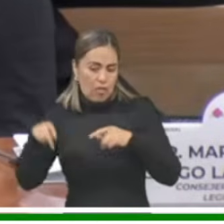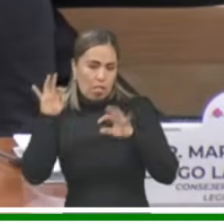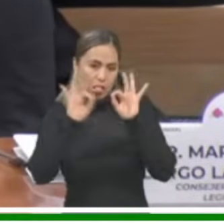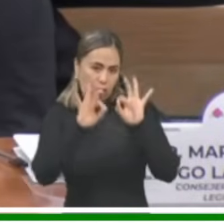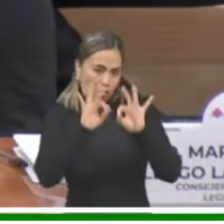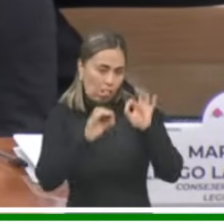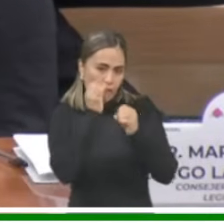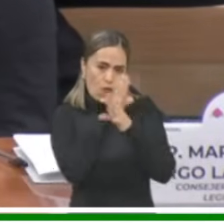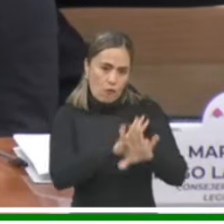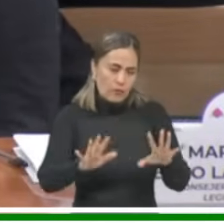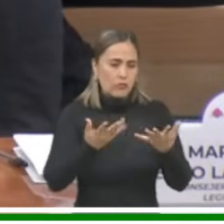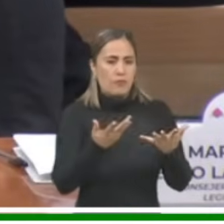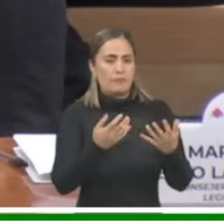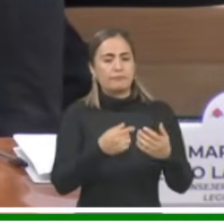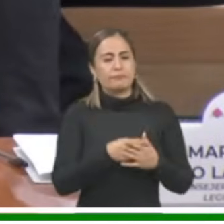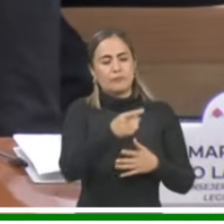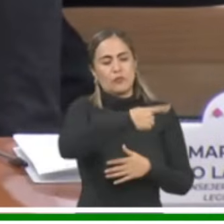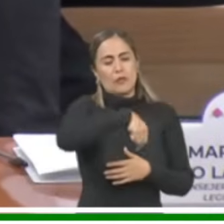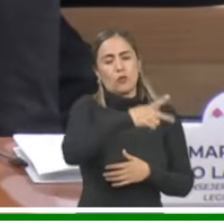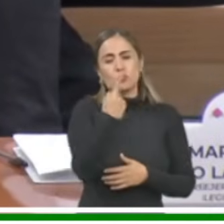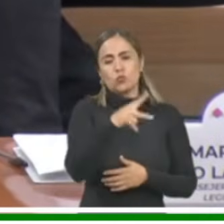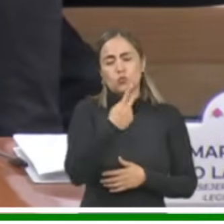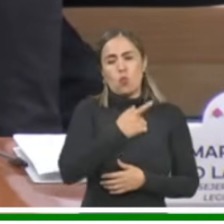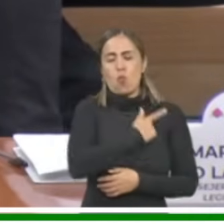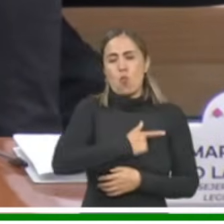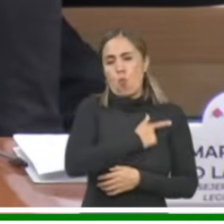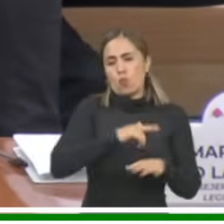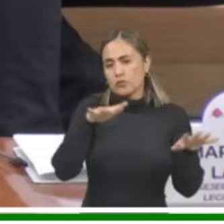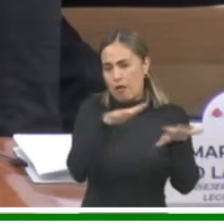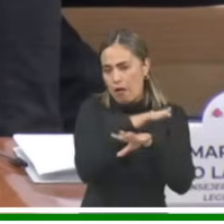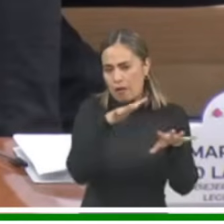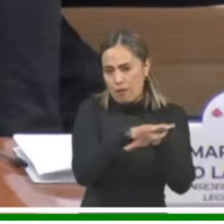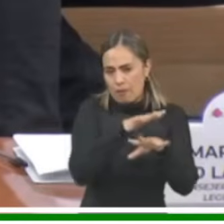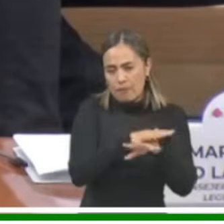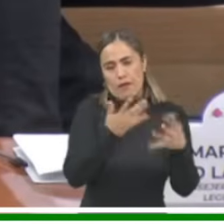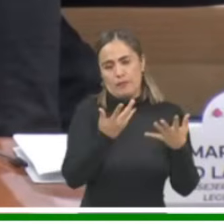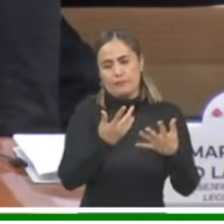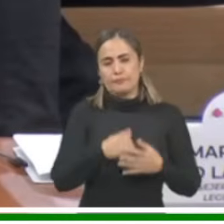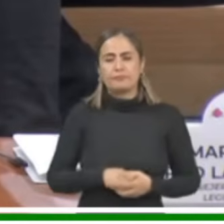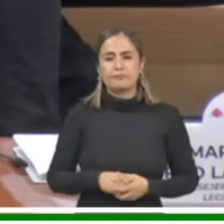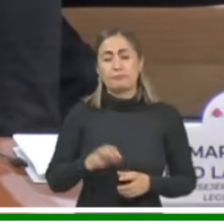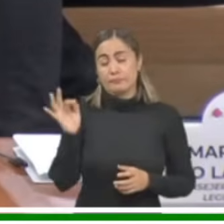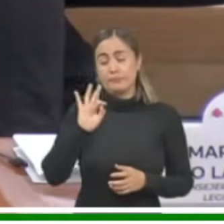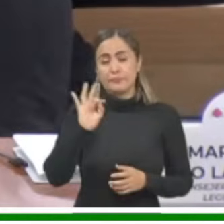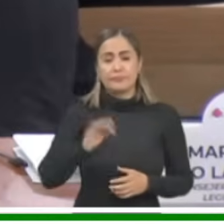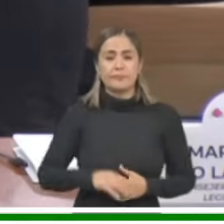manipulan la información para influir en la preferencia política de las personas que participen en una contienda electoral.